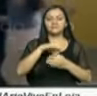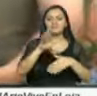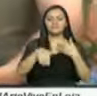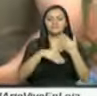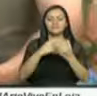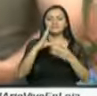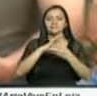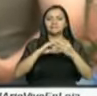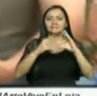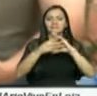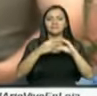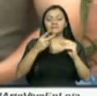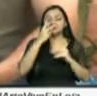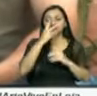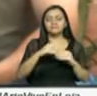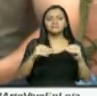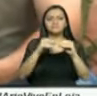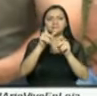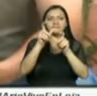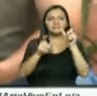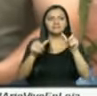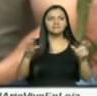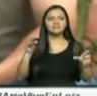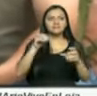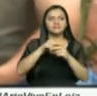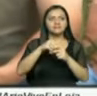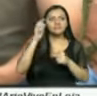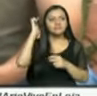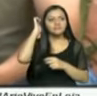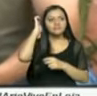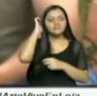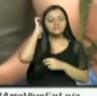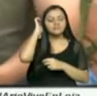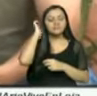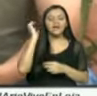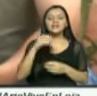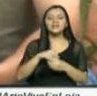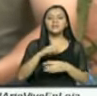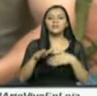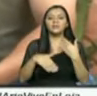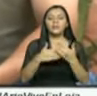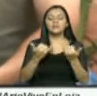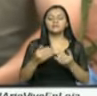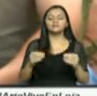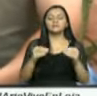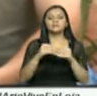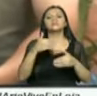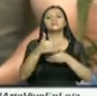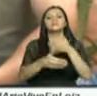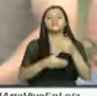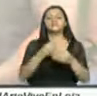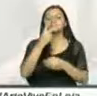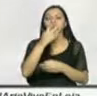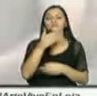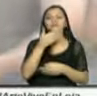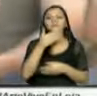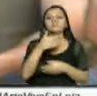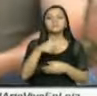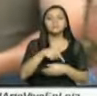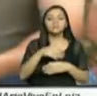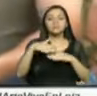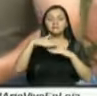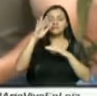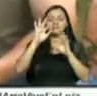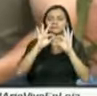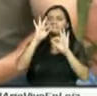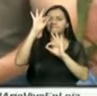historia. Mostrar todos los creadores de todas las distintas ramas, podamos mostrar lo que hacemos en un espacio diseñado con altos